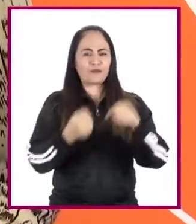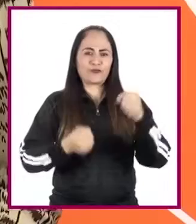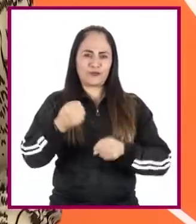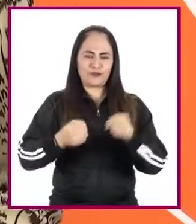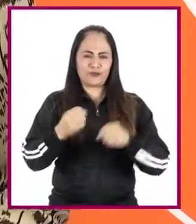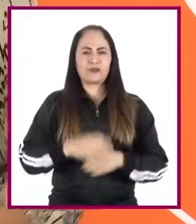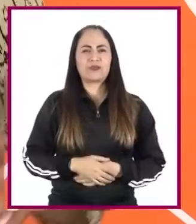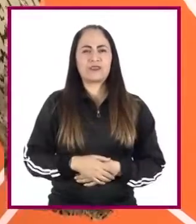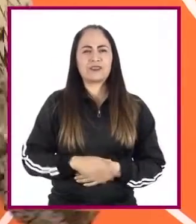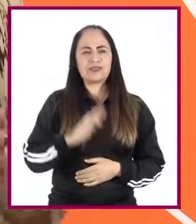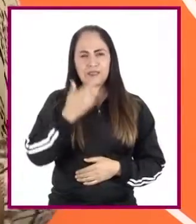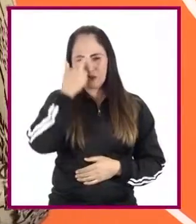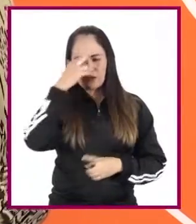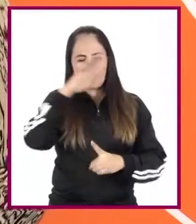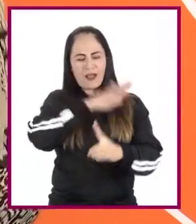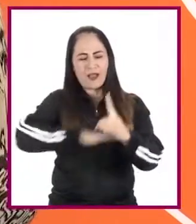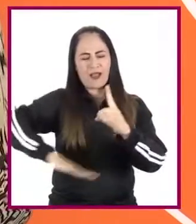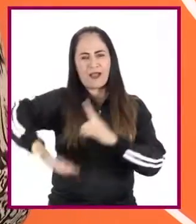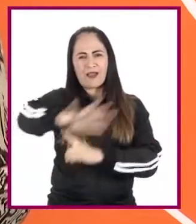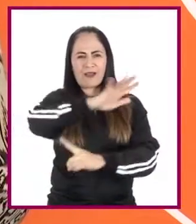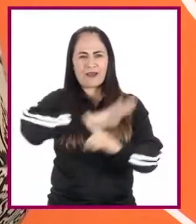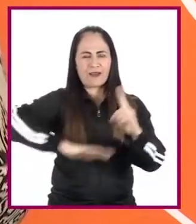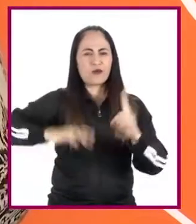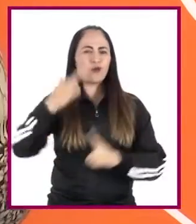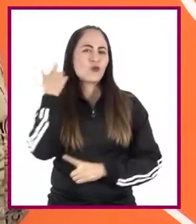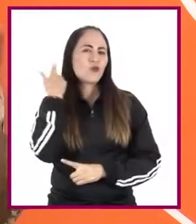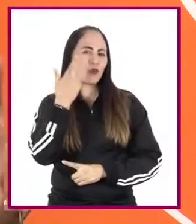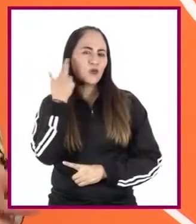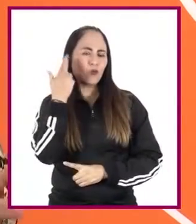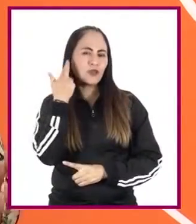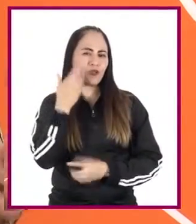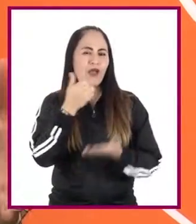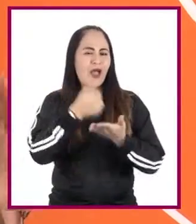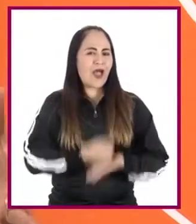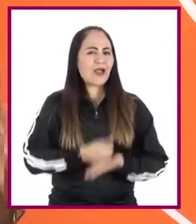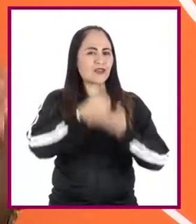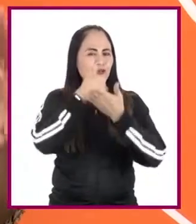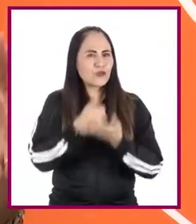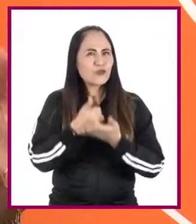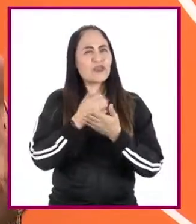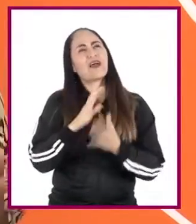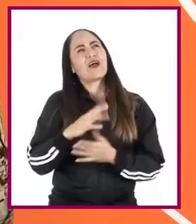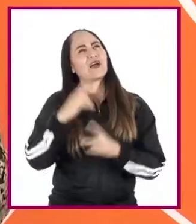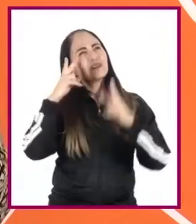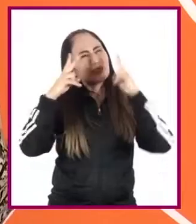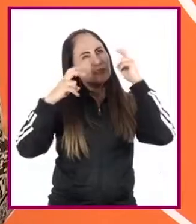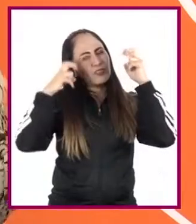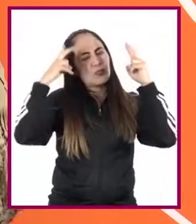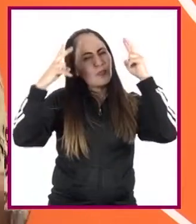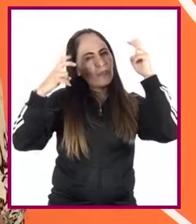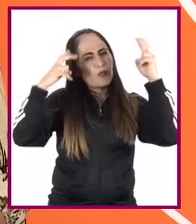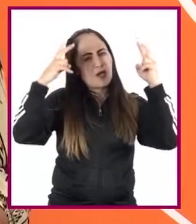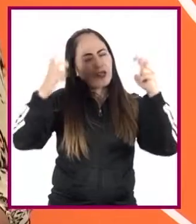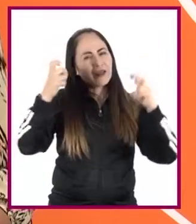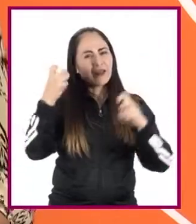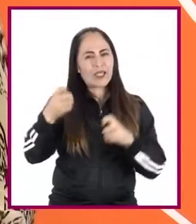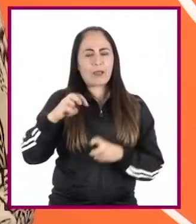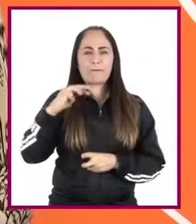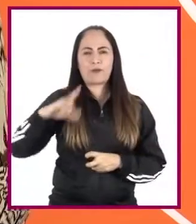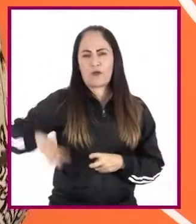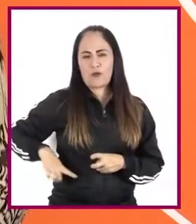sonidos atmosféricos son un recurso para recrear un contexto o evocarnos una imagen de la situación que maneja la campaña